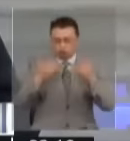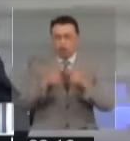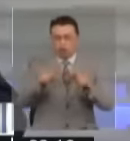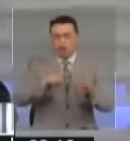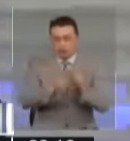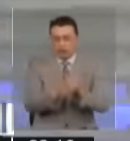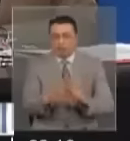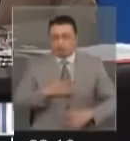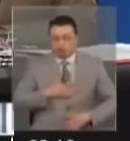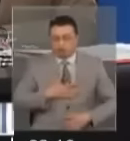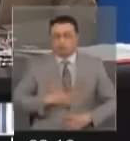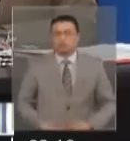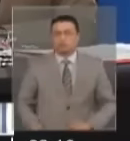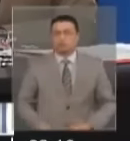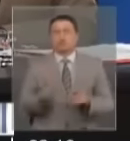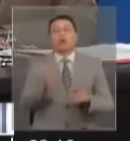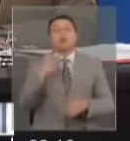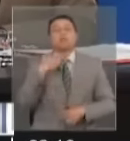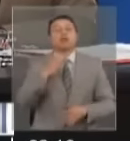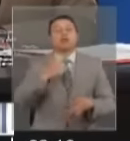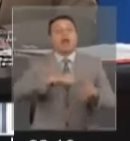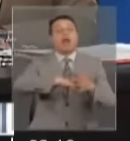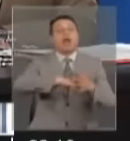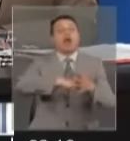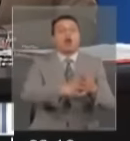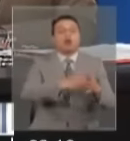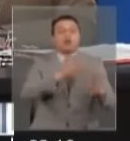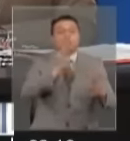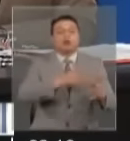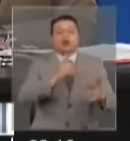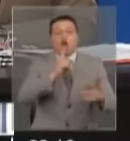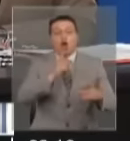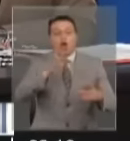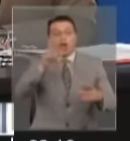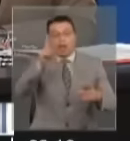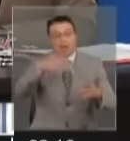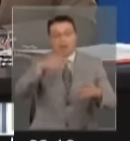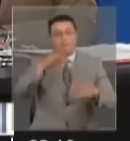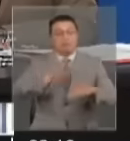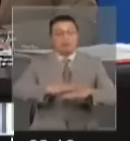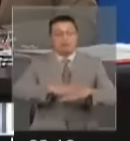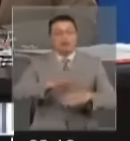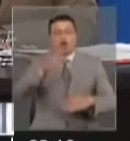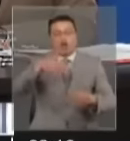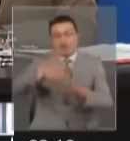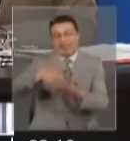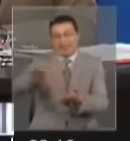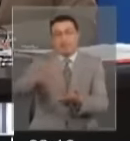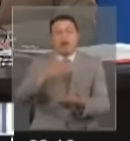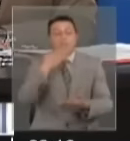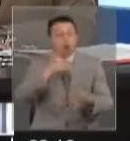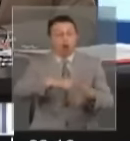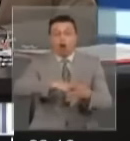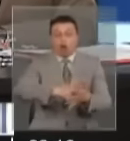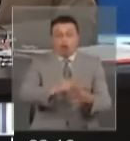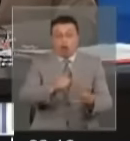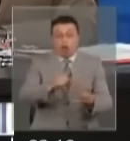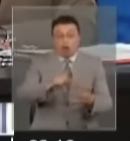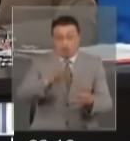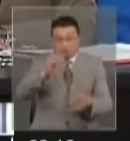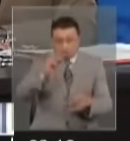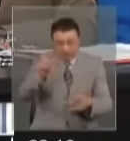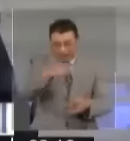Andrés, ¿por qué congelar y no eliminar esos permisos, esas autorizaciones? ¿Por qué no? Pues no se puede.